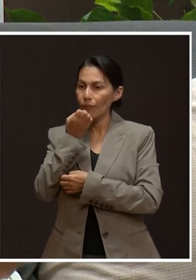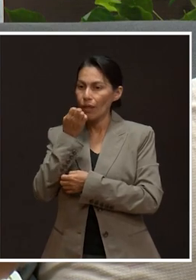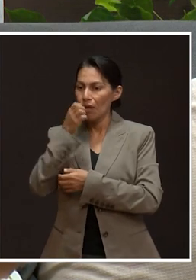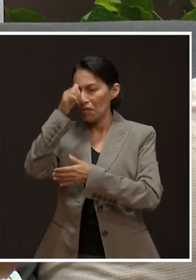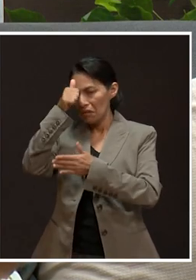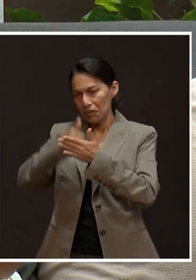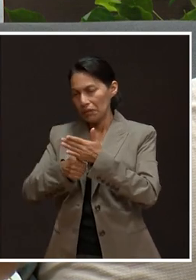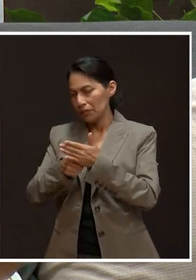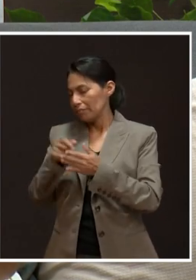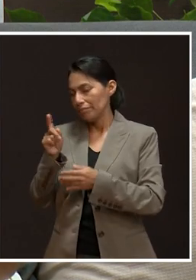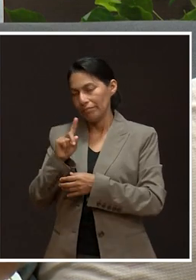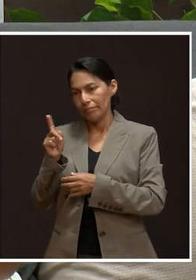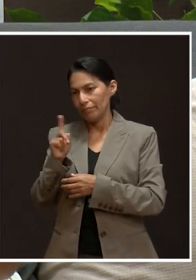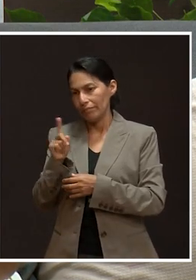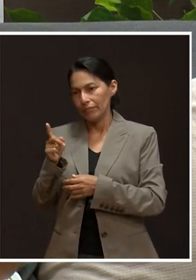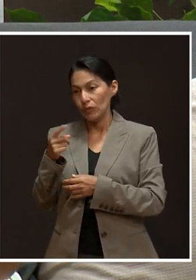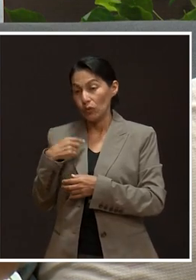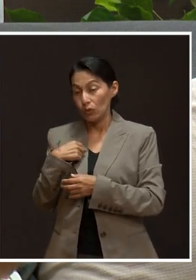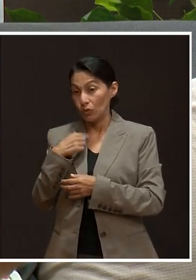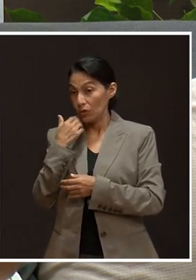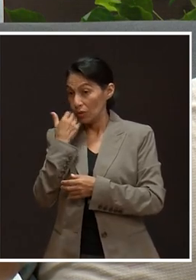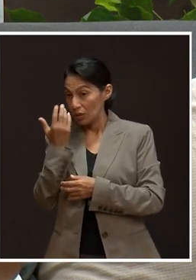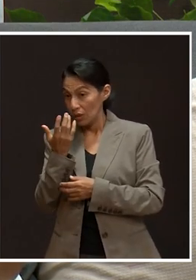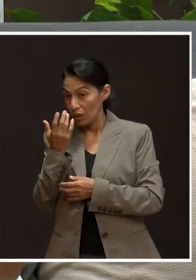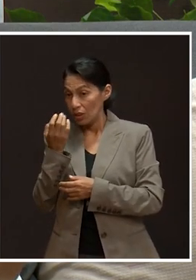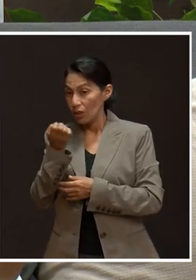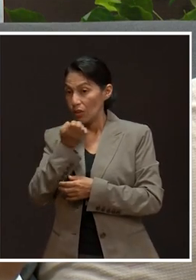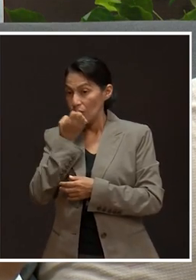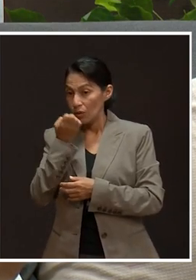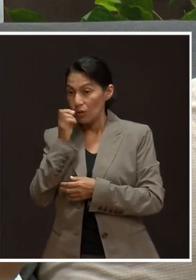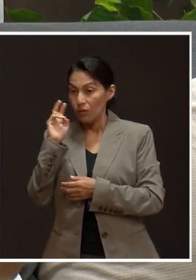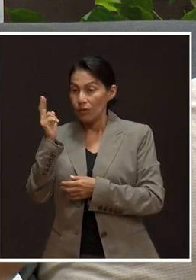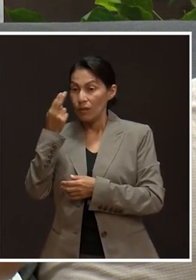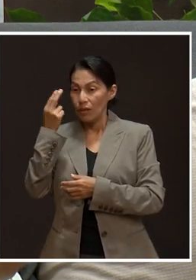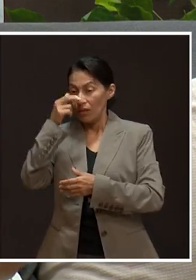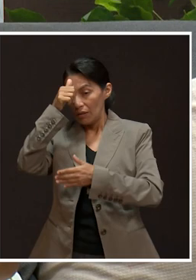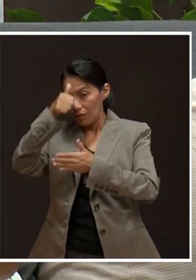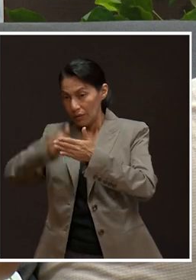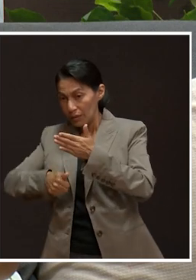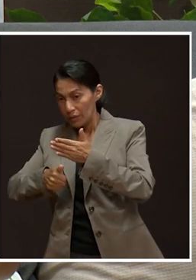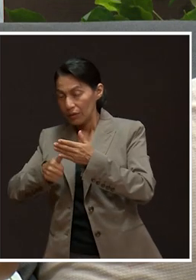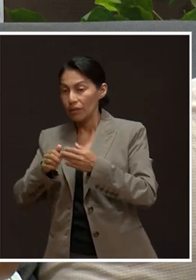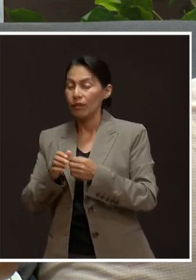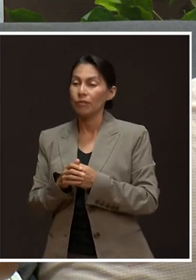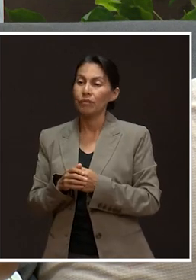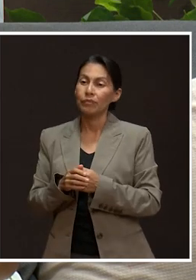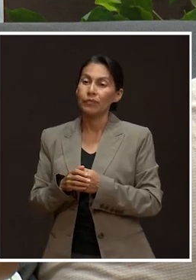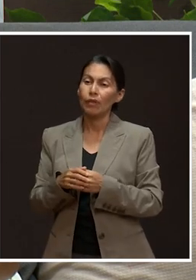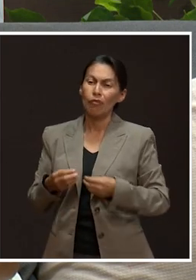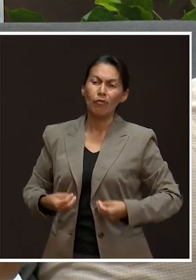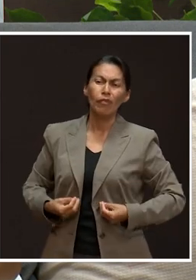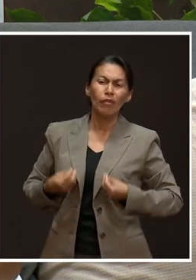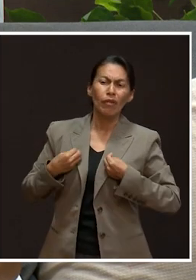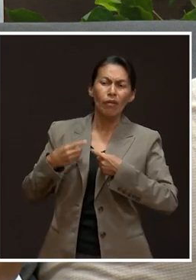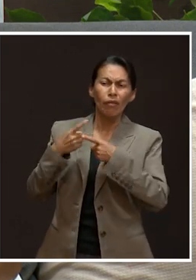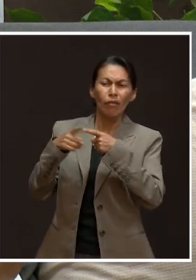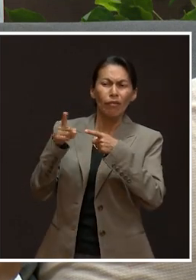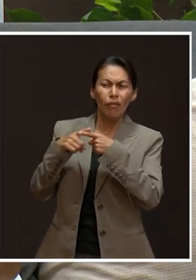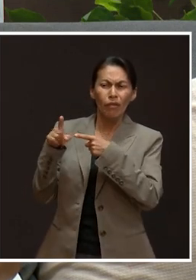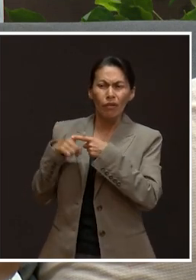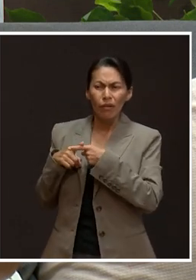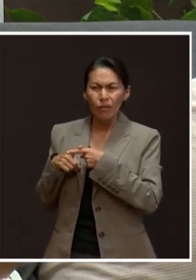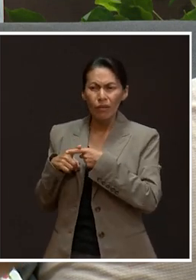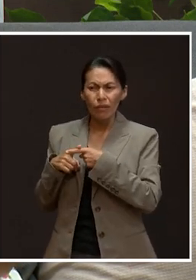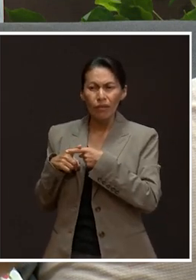adventista. Entonces, mi anhelo fue querer estudiar en una institución adventista y querer tener una vida diferente,